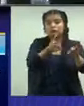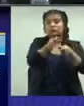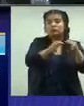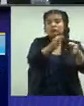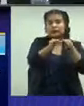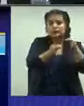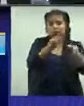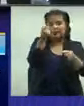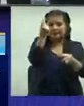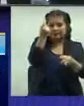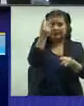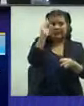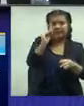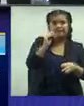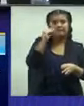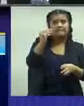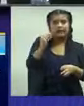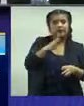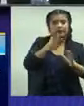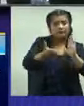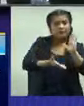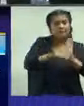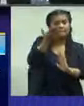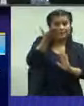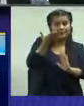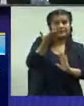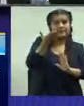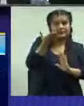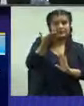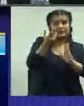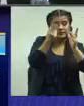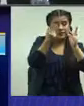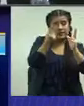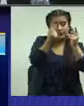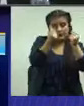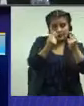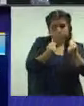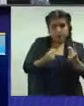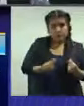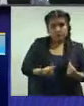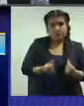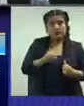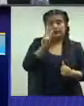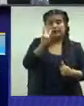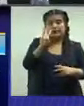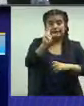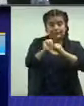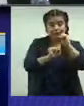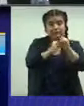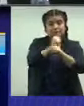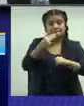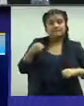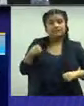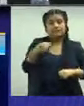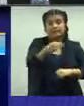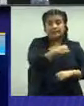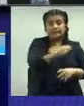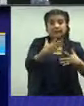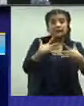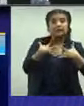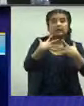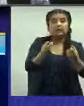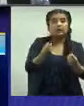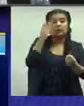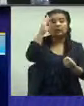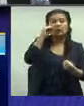qué, habiendo habido un aumento tan grande en los últimos 3 años en el Ministerio de Salud, por qué